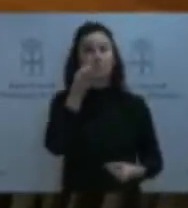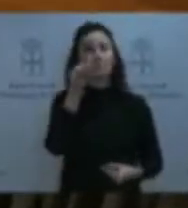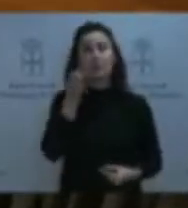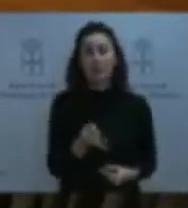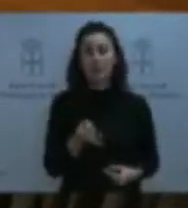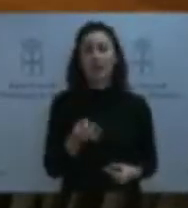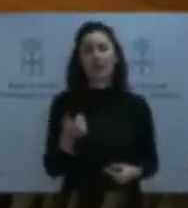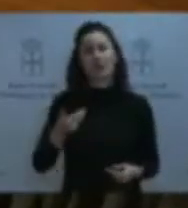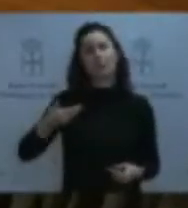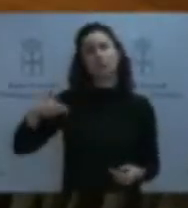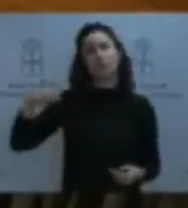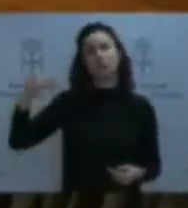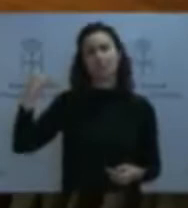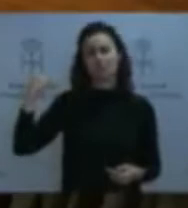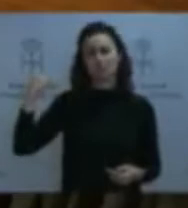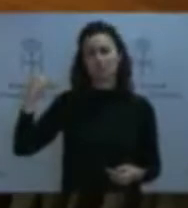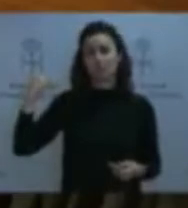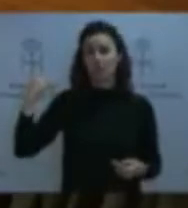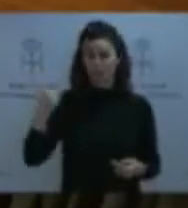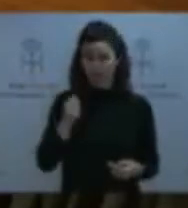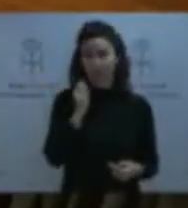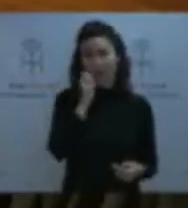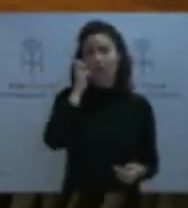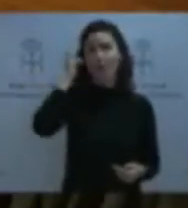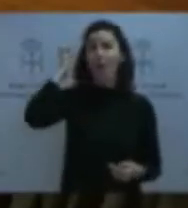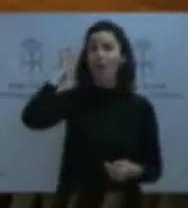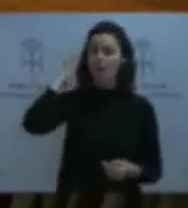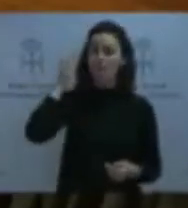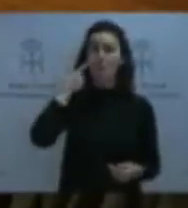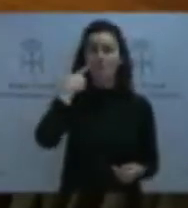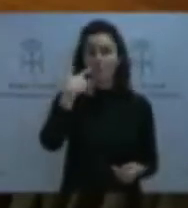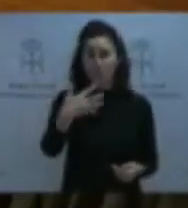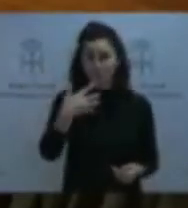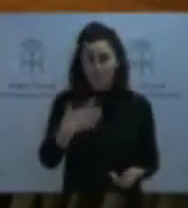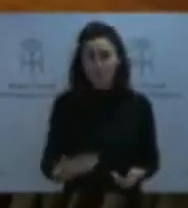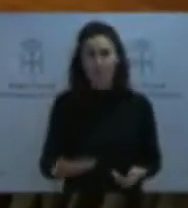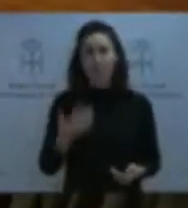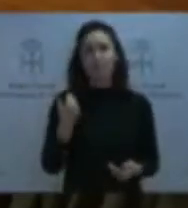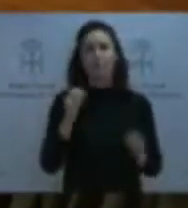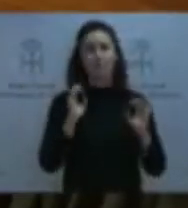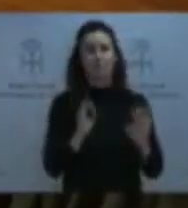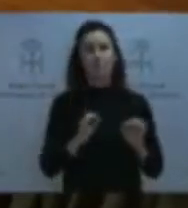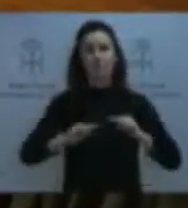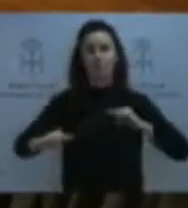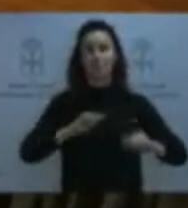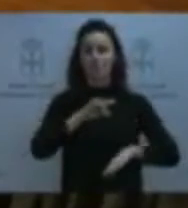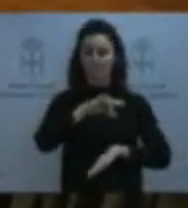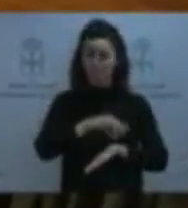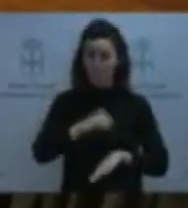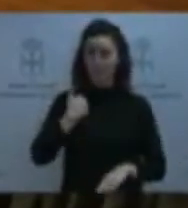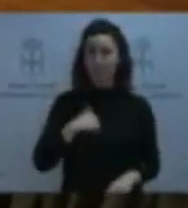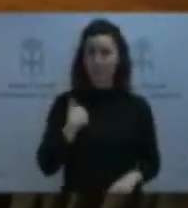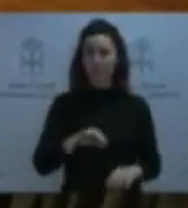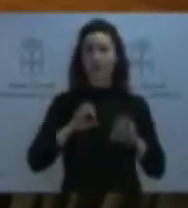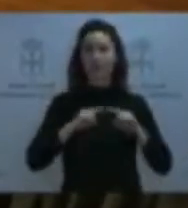bastantes años. Era ya conocido por las direcciones médicas y xerencias y hasta